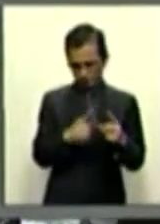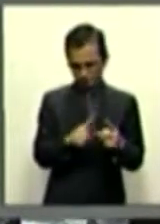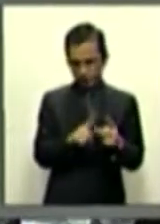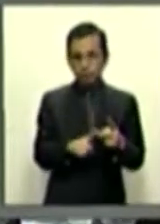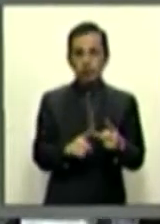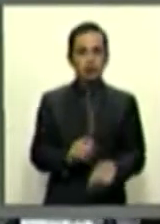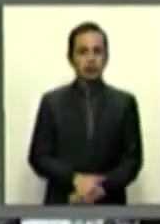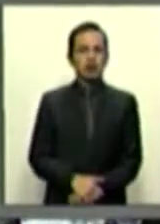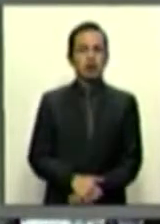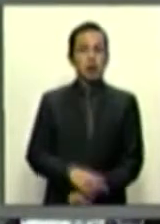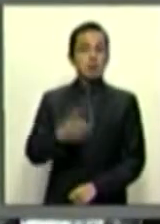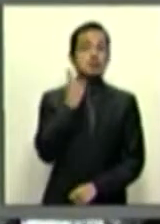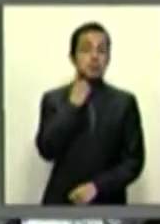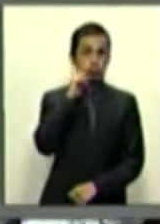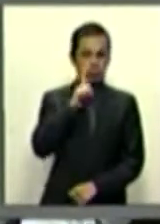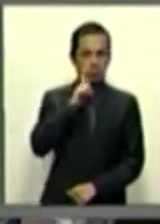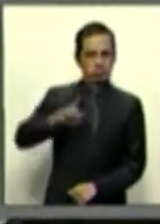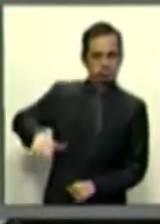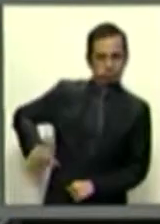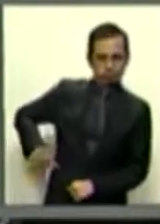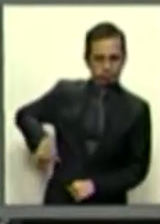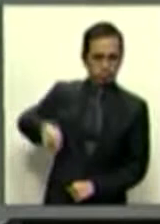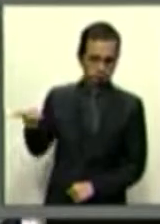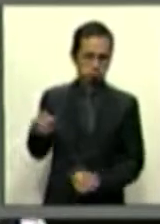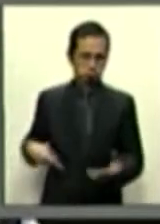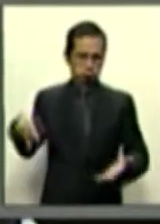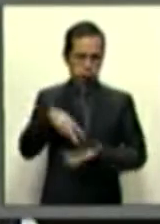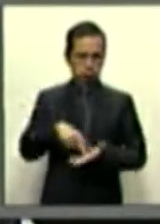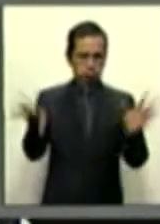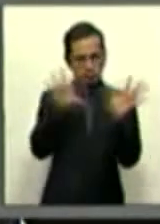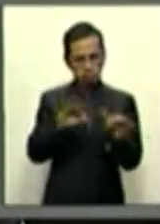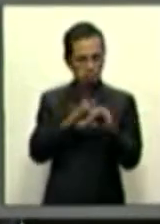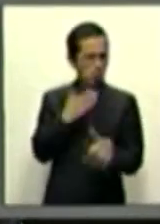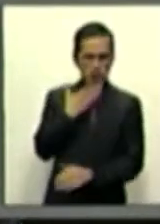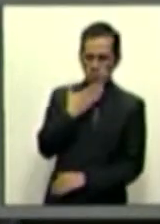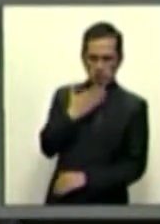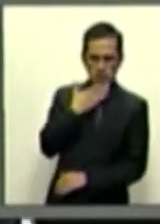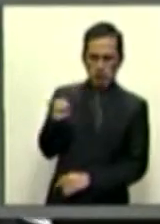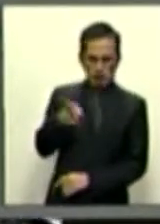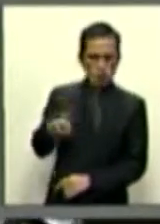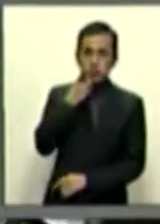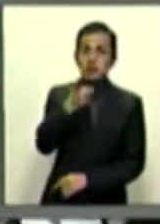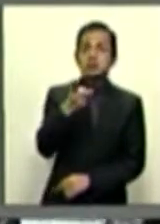que me han antecedido y lo han hecho bien, han planteado que se festeje este